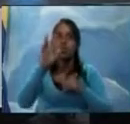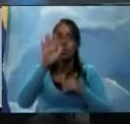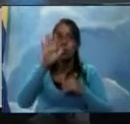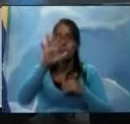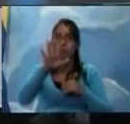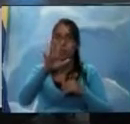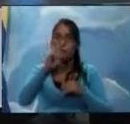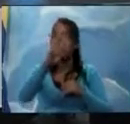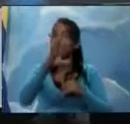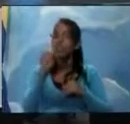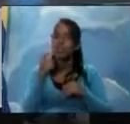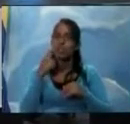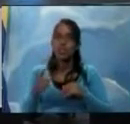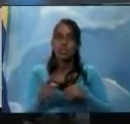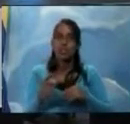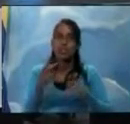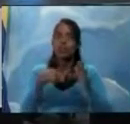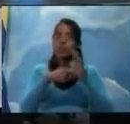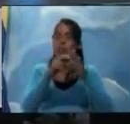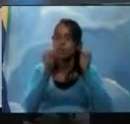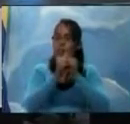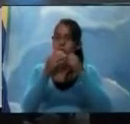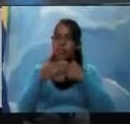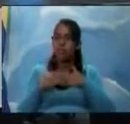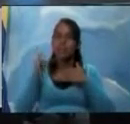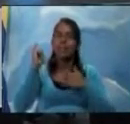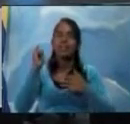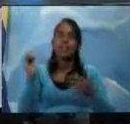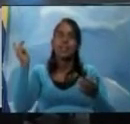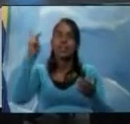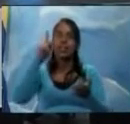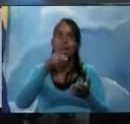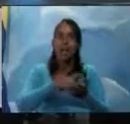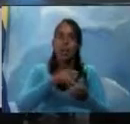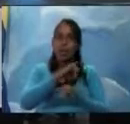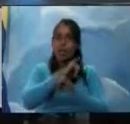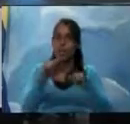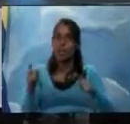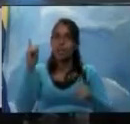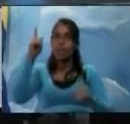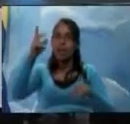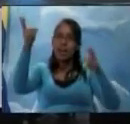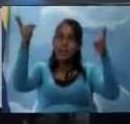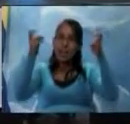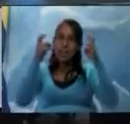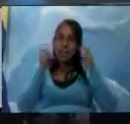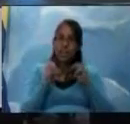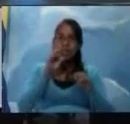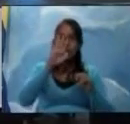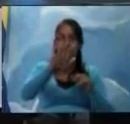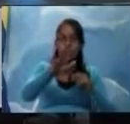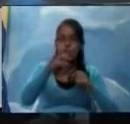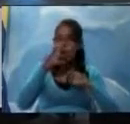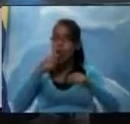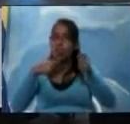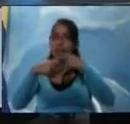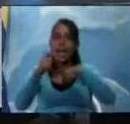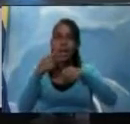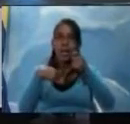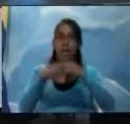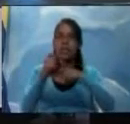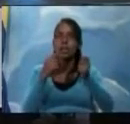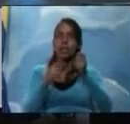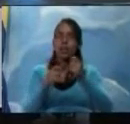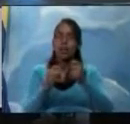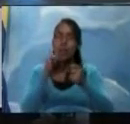el último mío. Digan conmigo: y llegando el que había recibido 5 talentos.